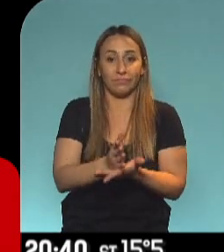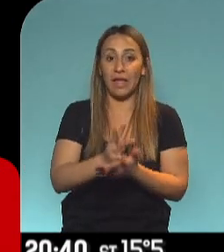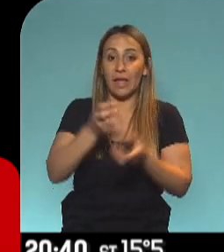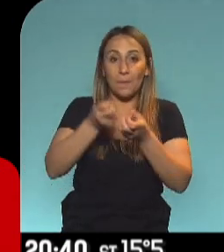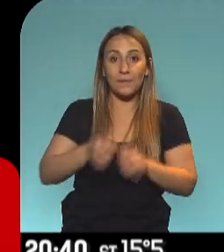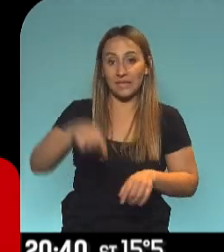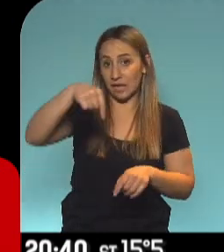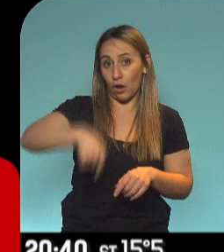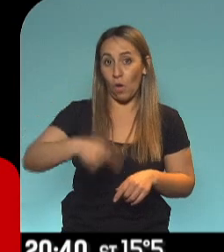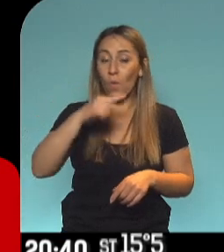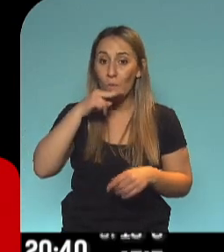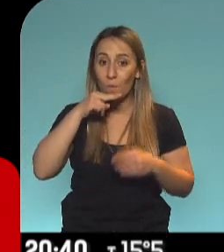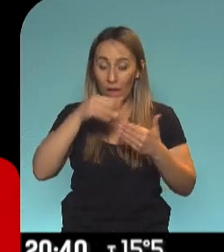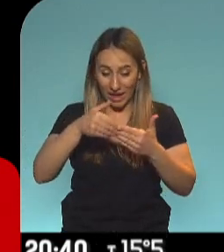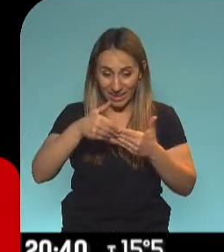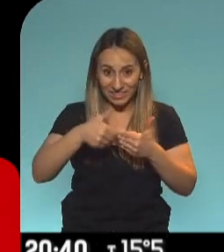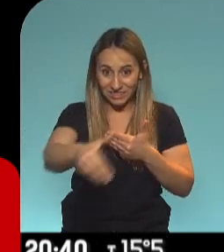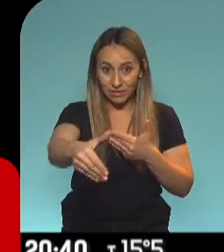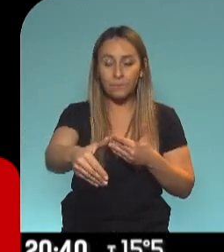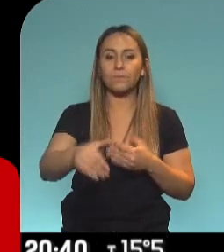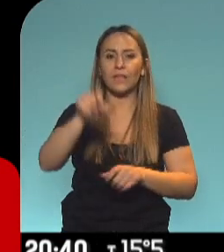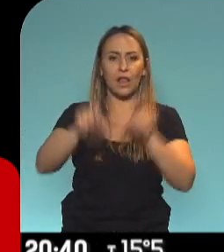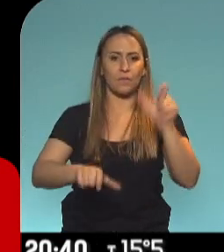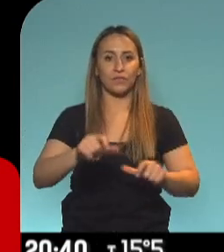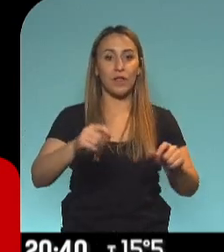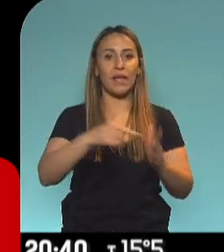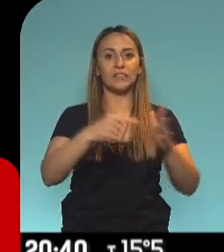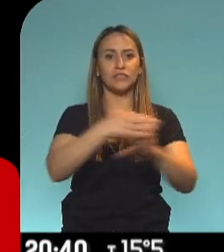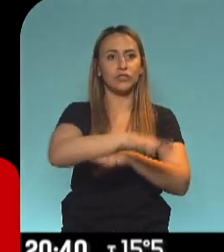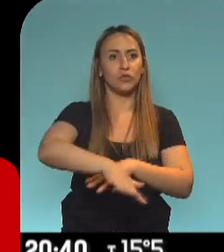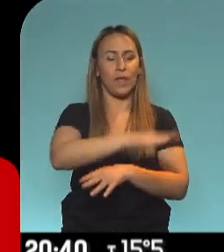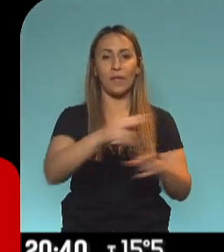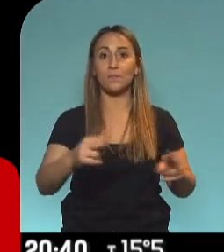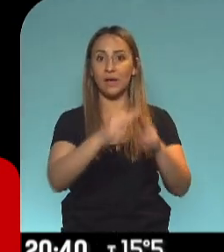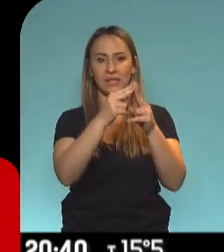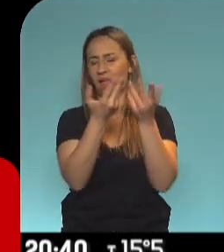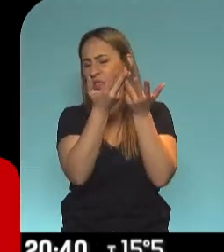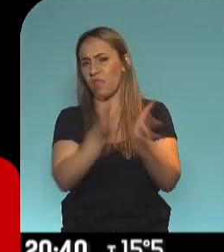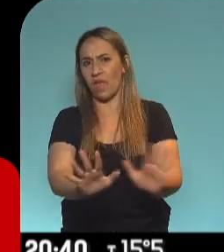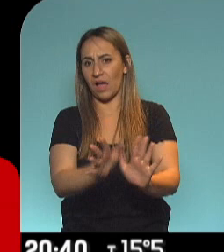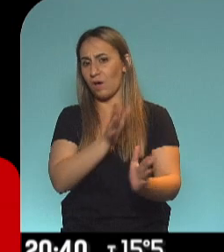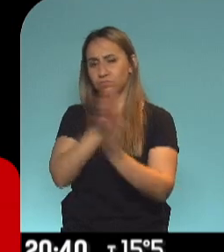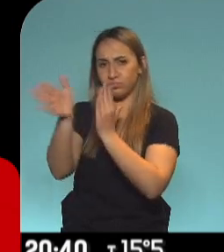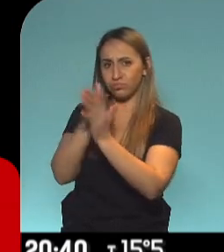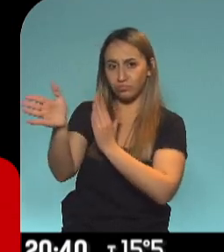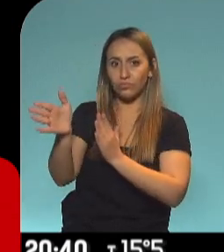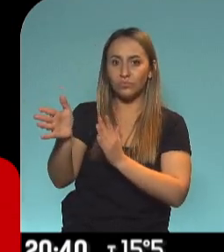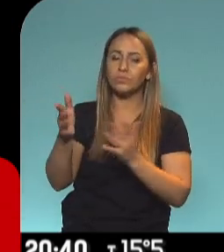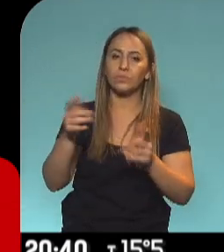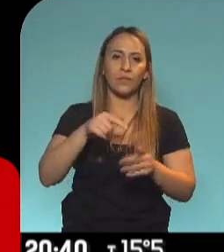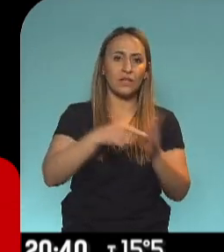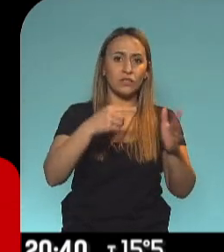viernes, la gente ayer abandonaba la ciudad de París, una de las zonas más castigadas. Ante la entrada en vigencia del